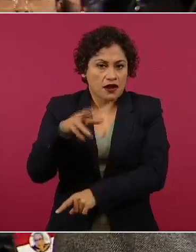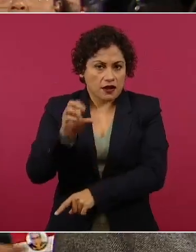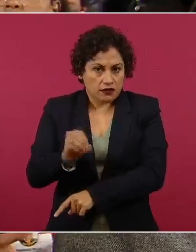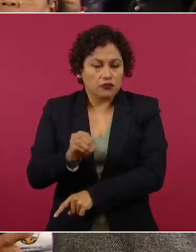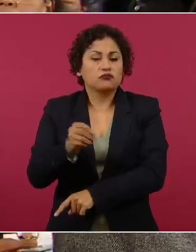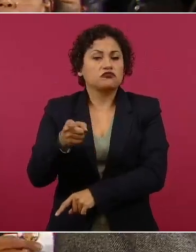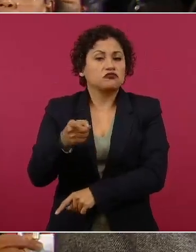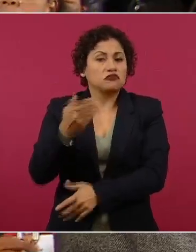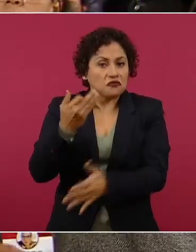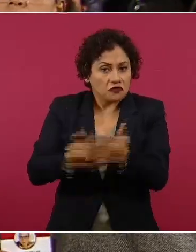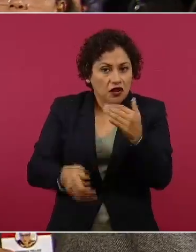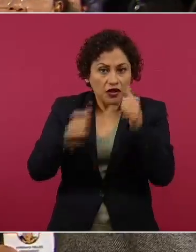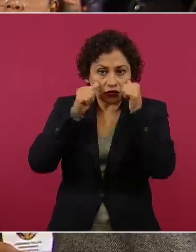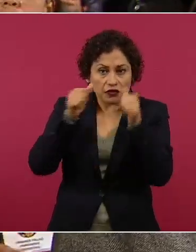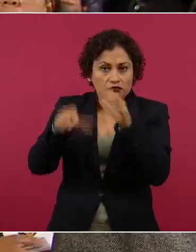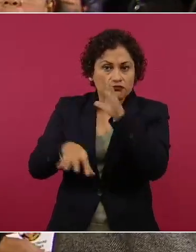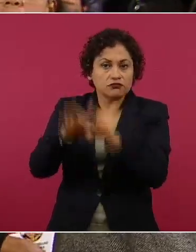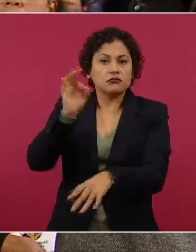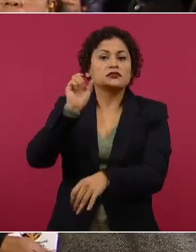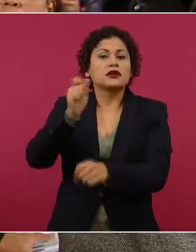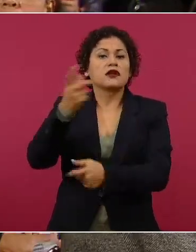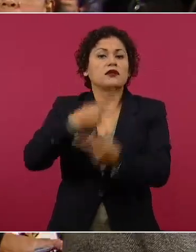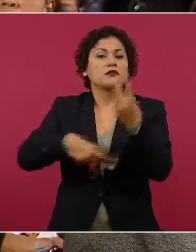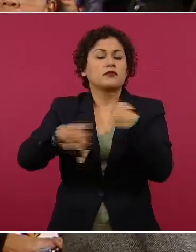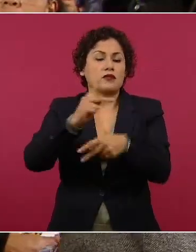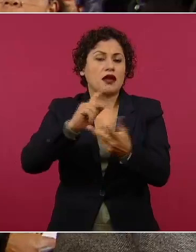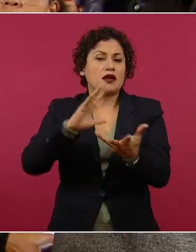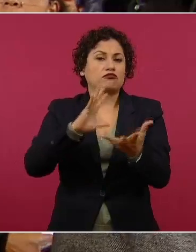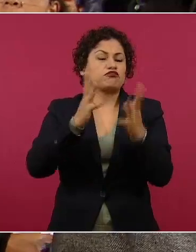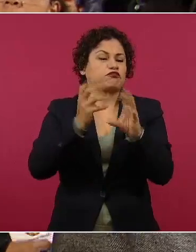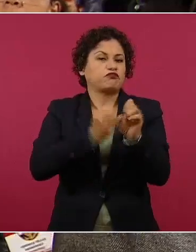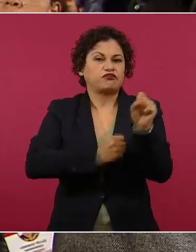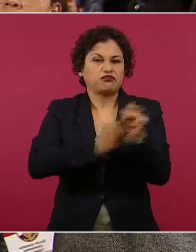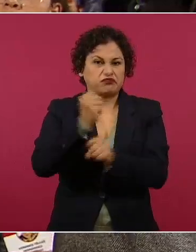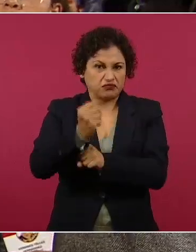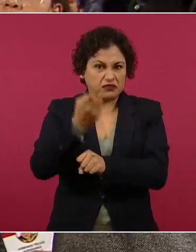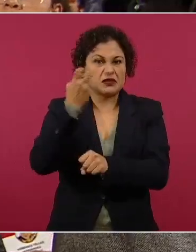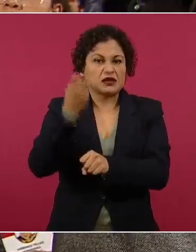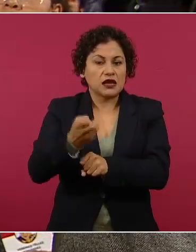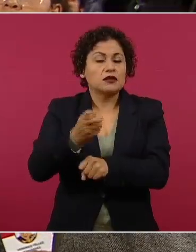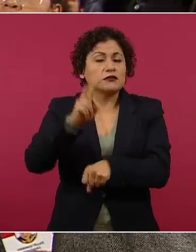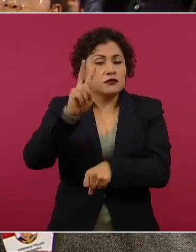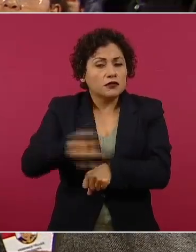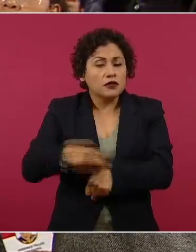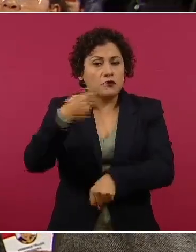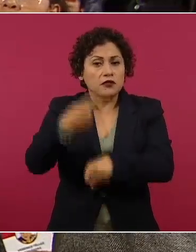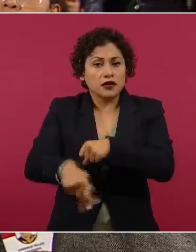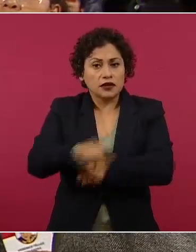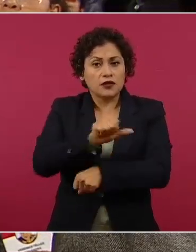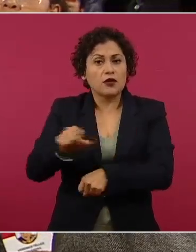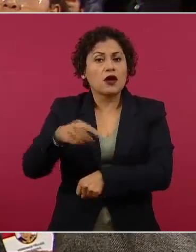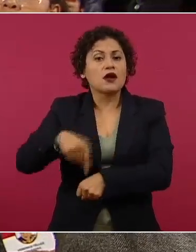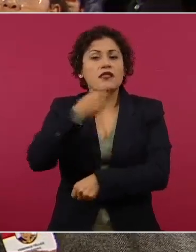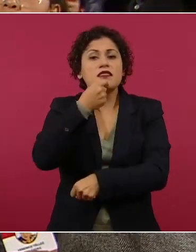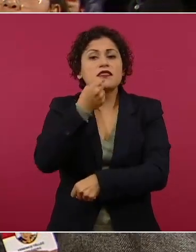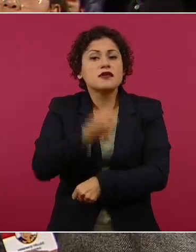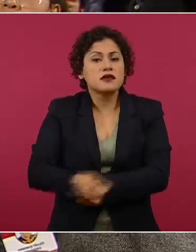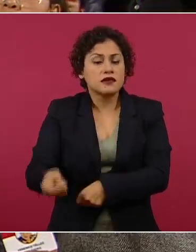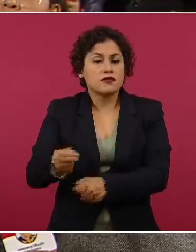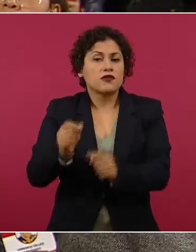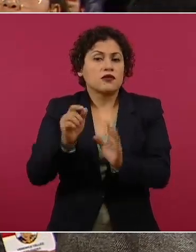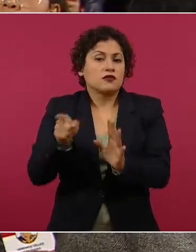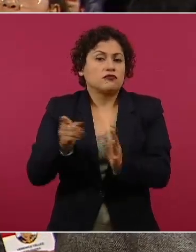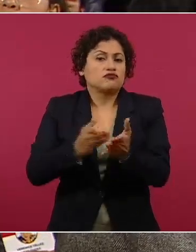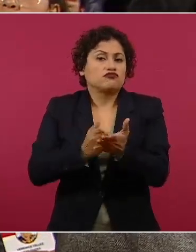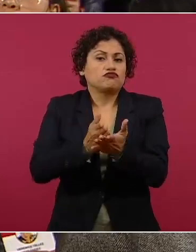sin identificar la gravedad que representa la violencia vicaria y el inminente peligro que representa para las niñas y niños. Se ha procedido sin